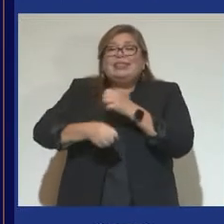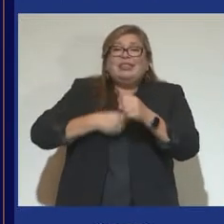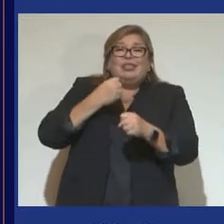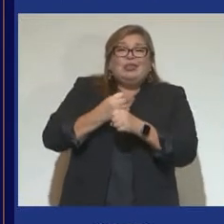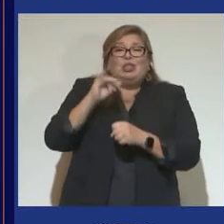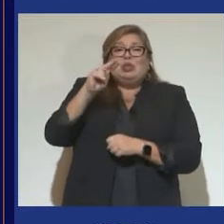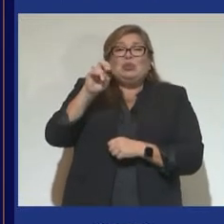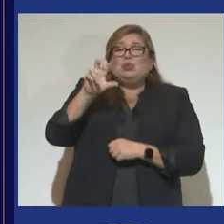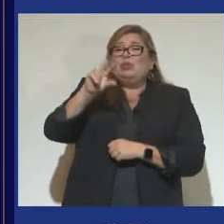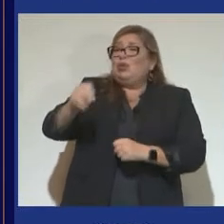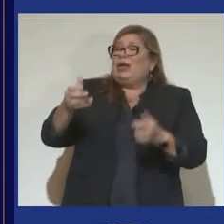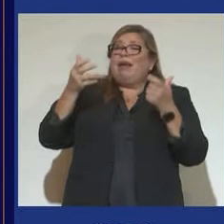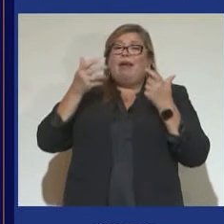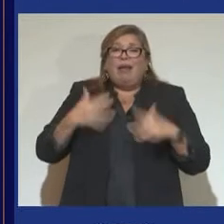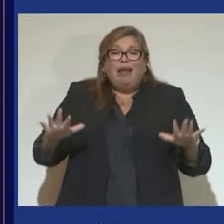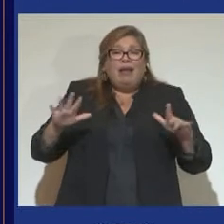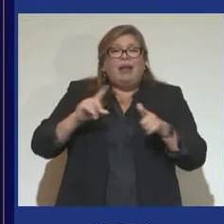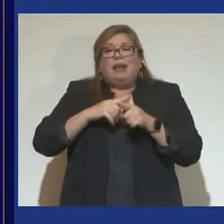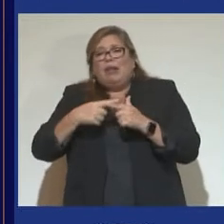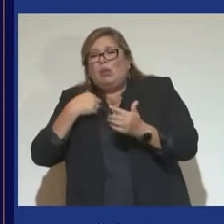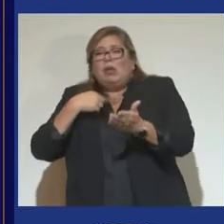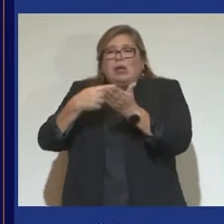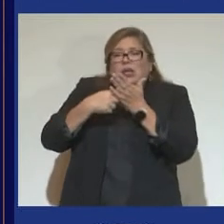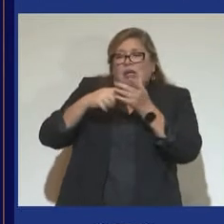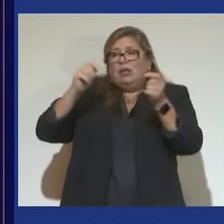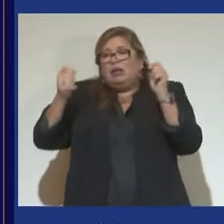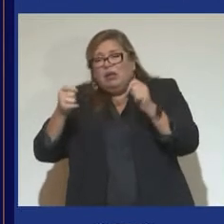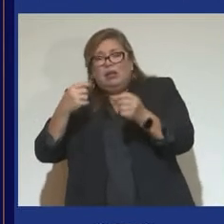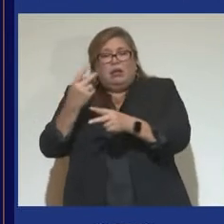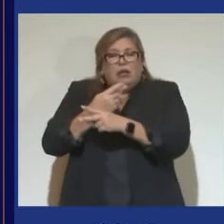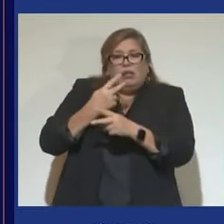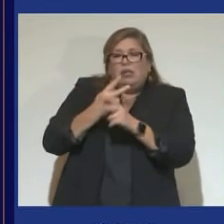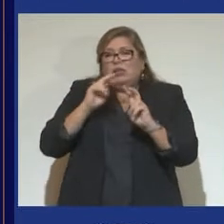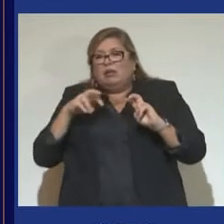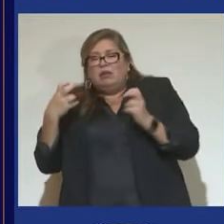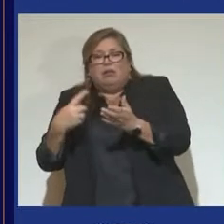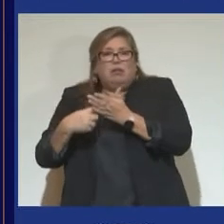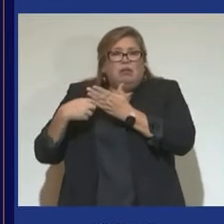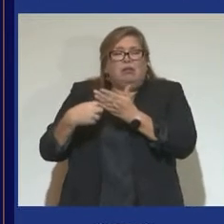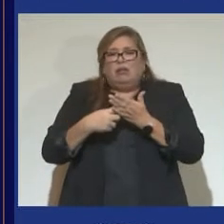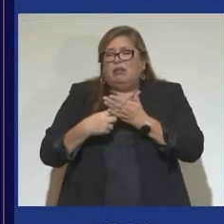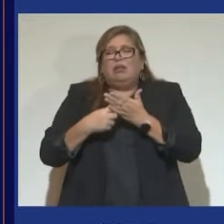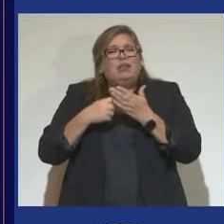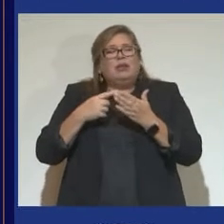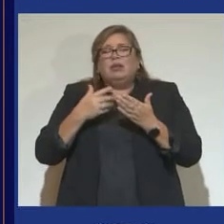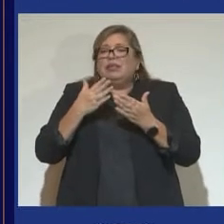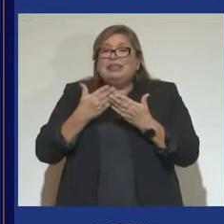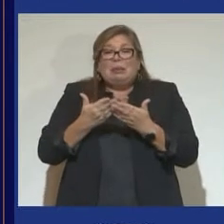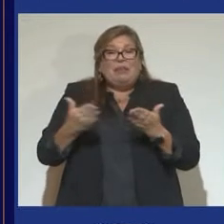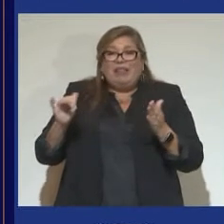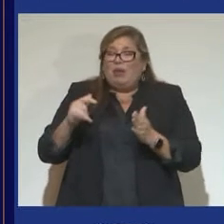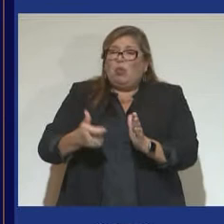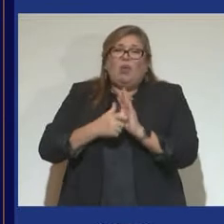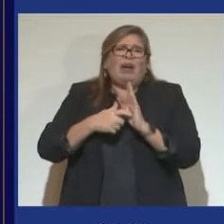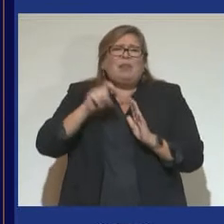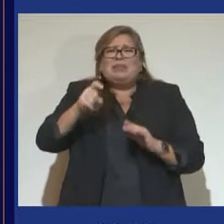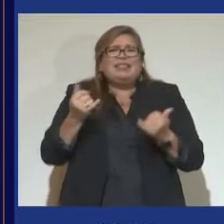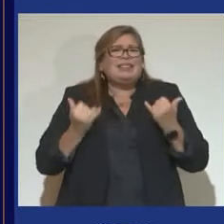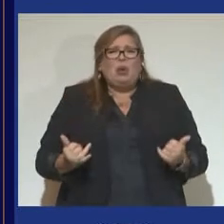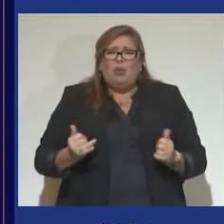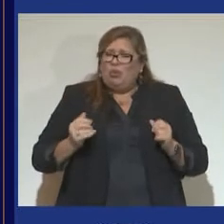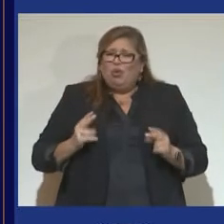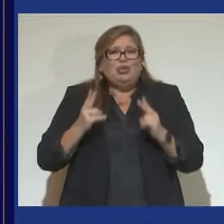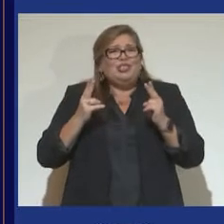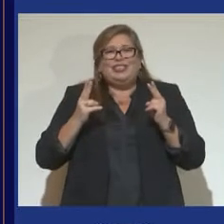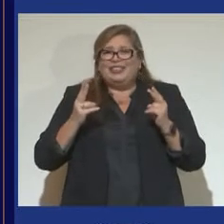termine el año fiscal para adjudicar los presupuestos y tratar de negociar diferentes puntos del